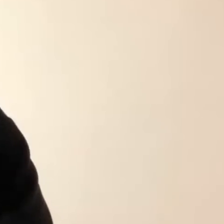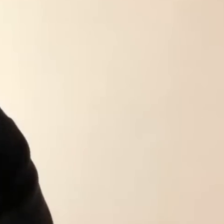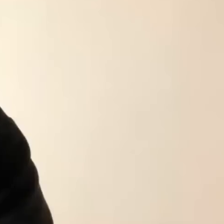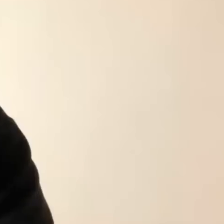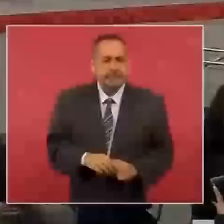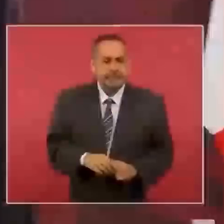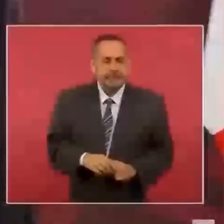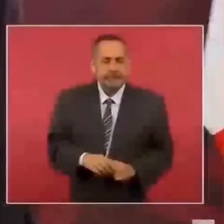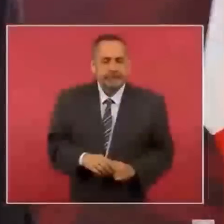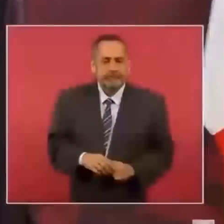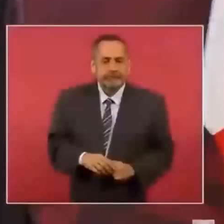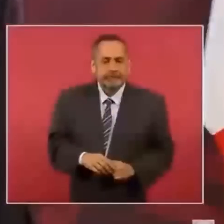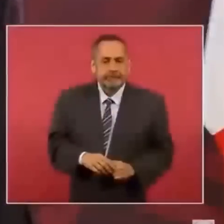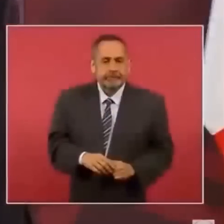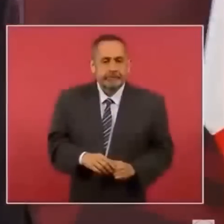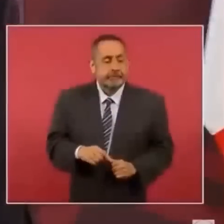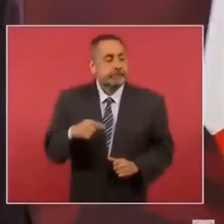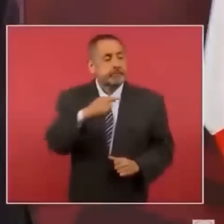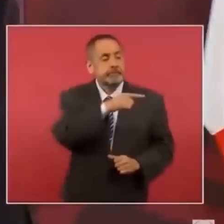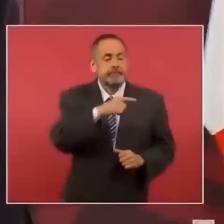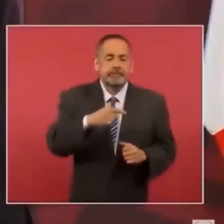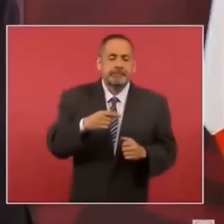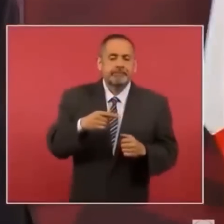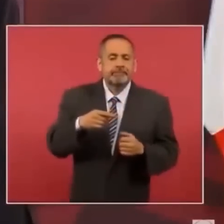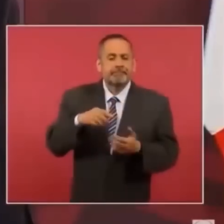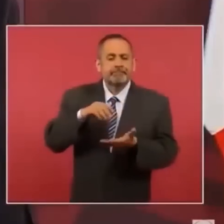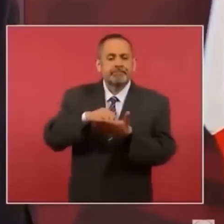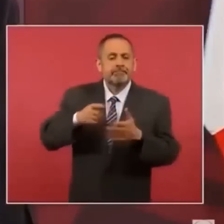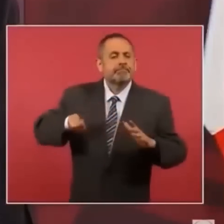respeto. La jurisprudencia,